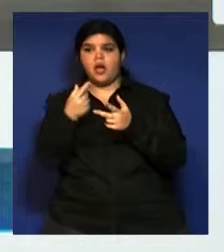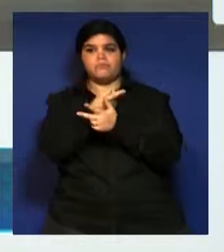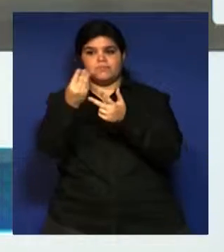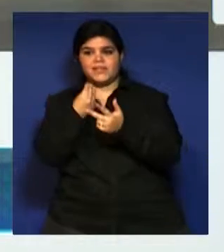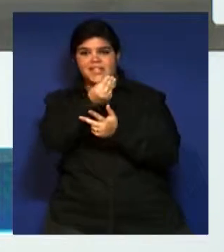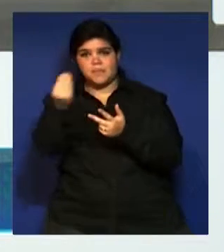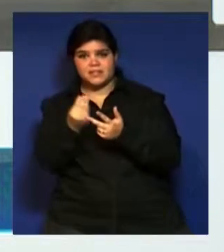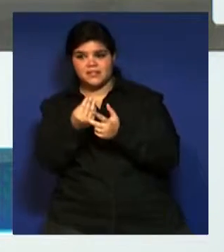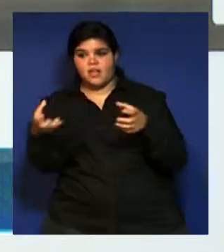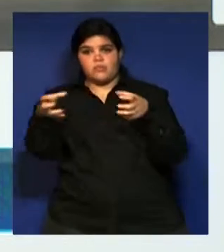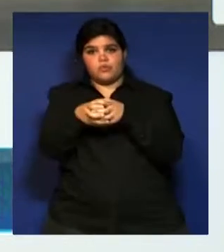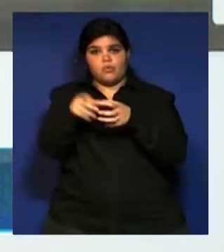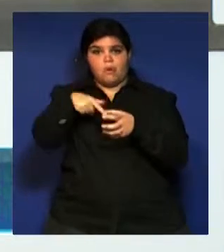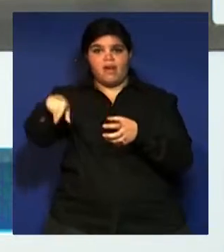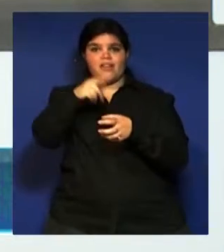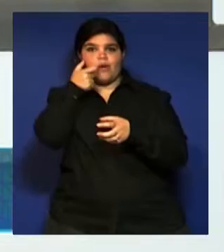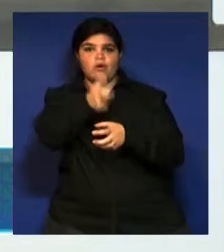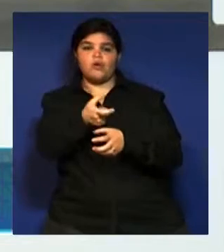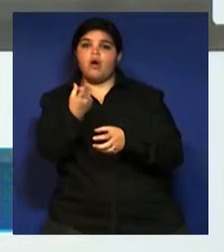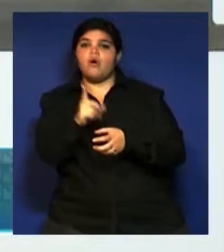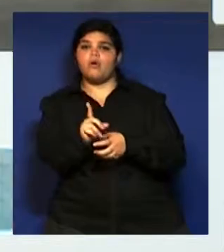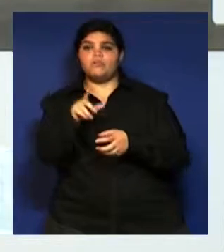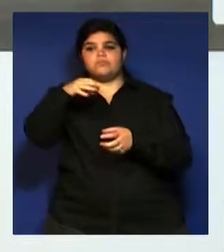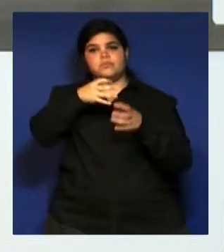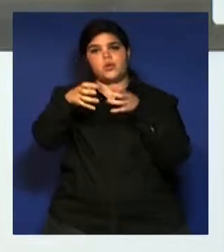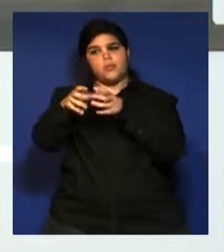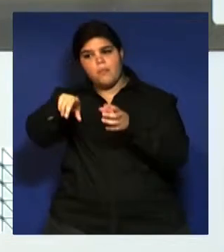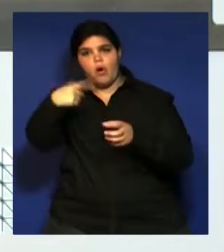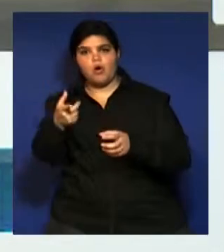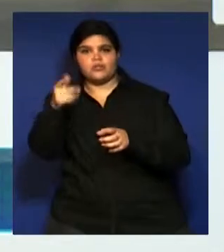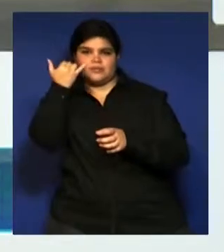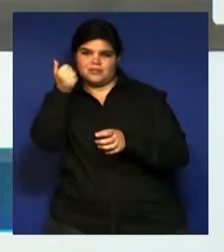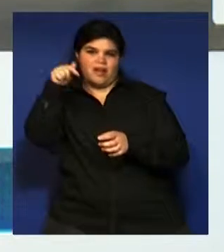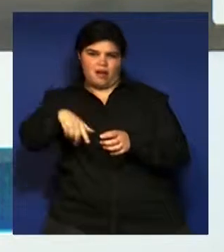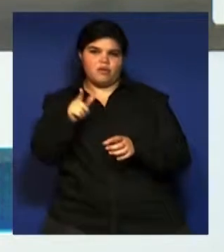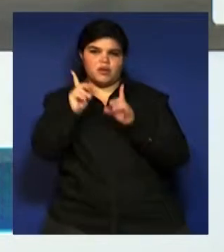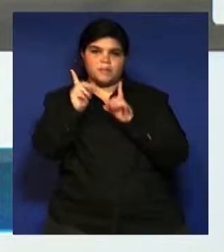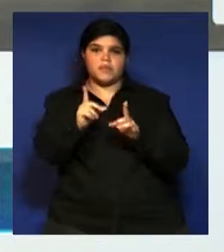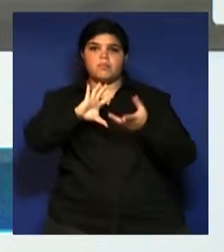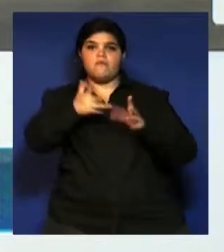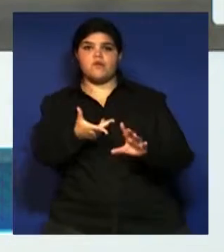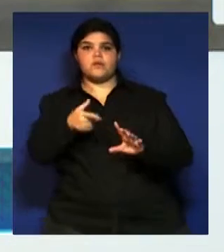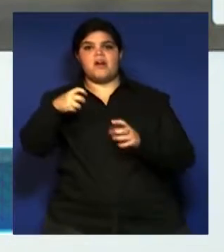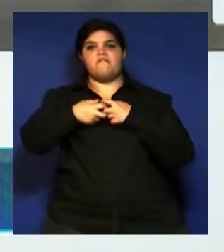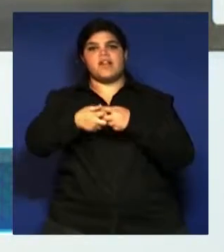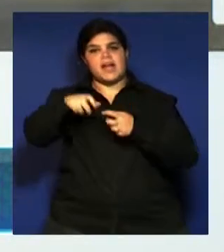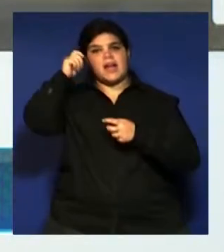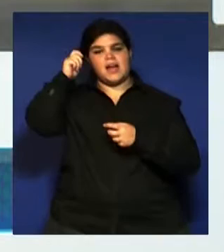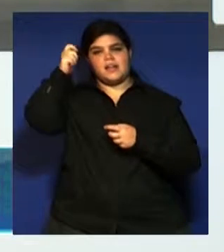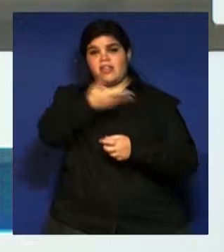bien si va a quedar en manos de algún organismo ya existente, como es el régimen actual, con la Fiscalía de Estado a cargo